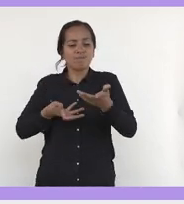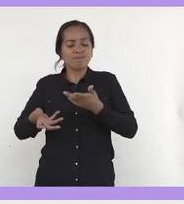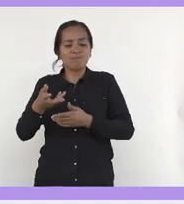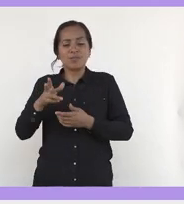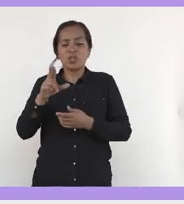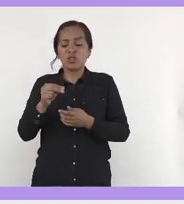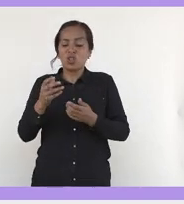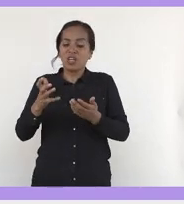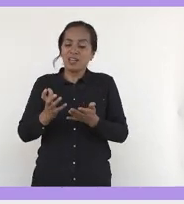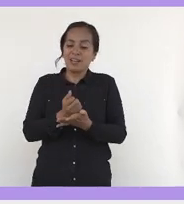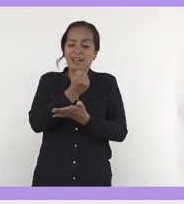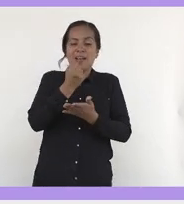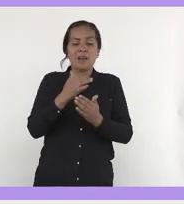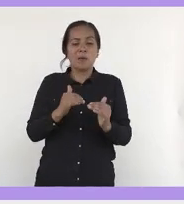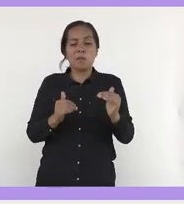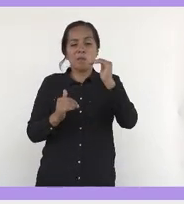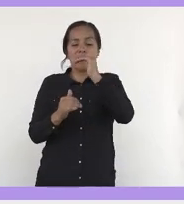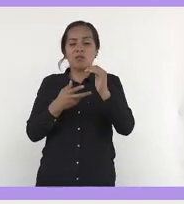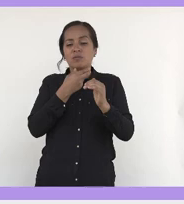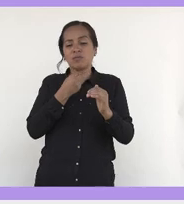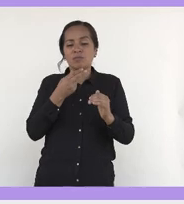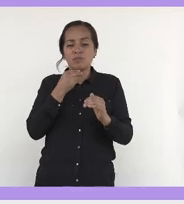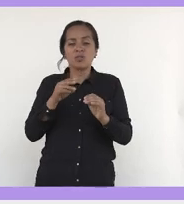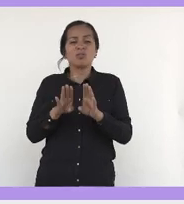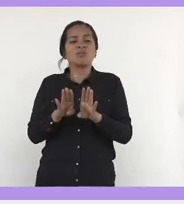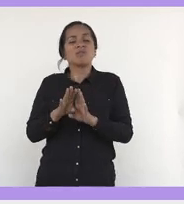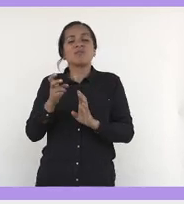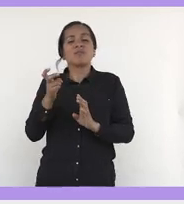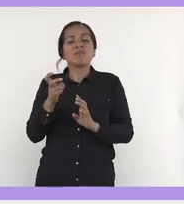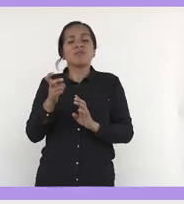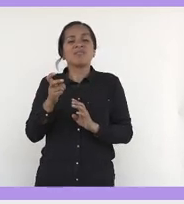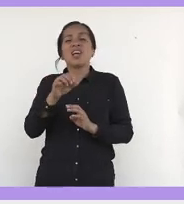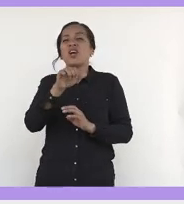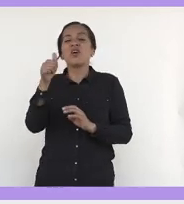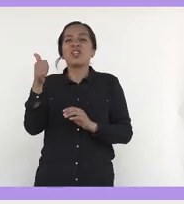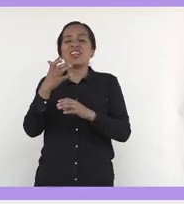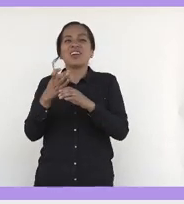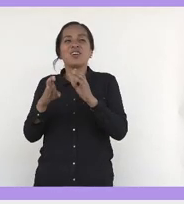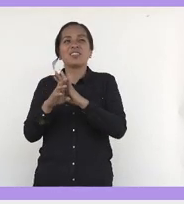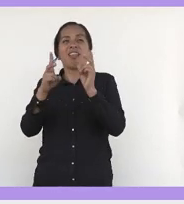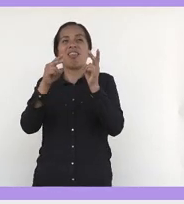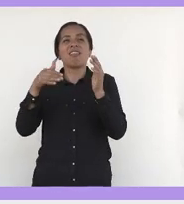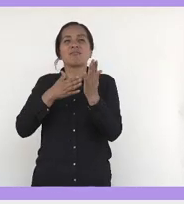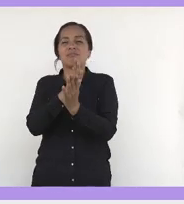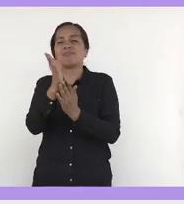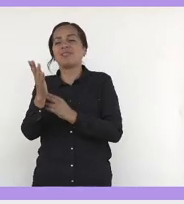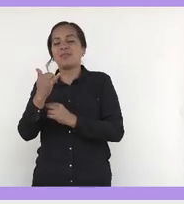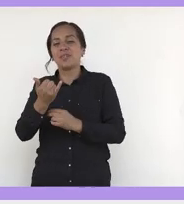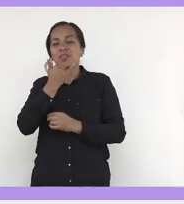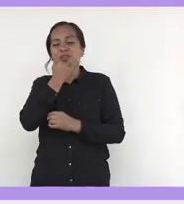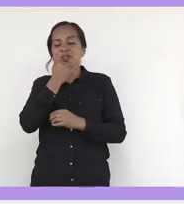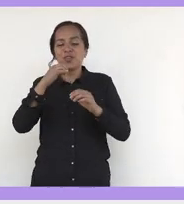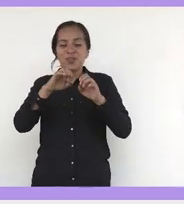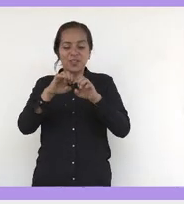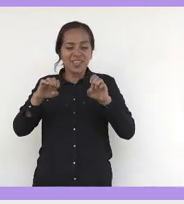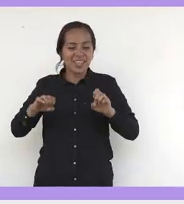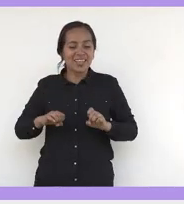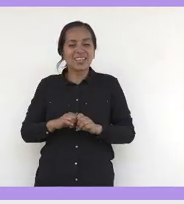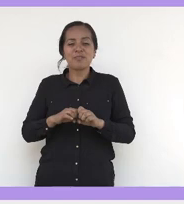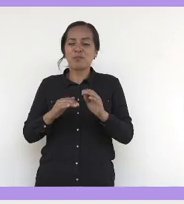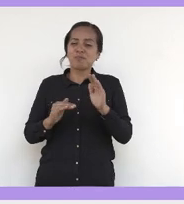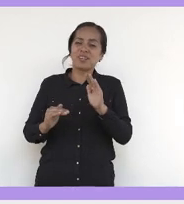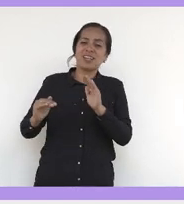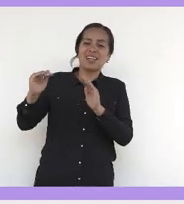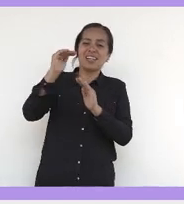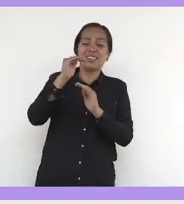no gane la jerarquía sino lo que realmente pueda ser que un ya estoy hablando otra cosa que un equipo crezca y no sé un plan de cinco diez años